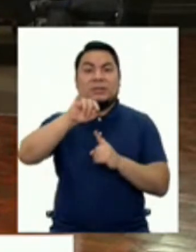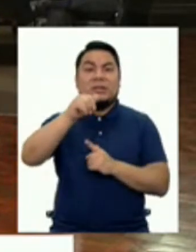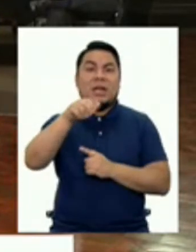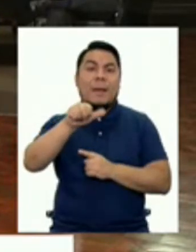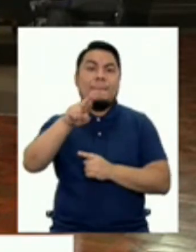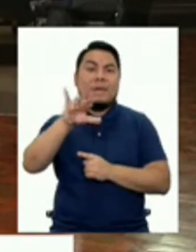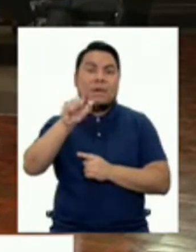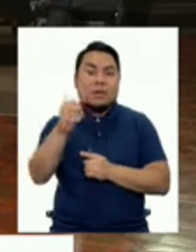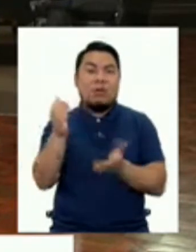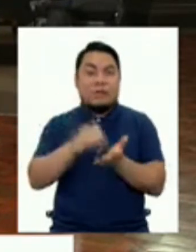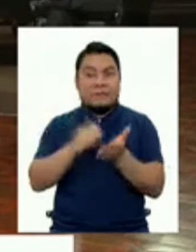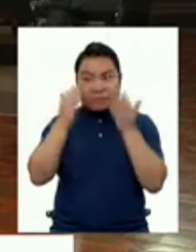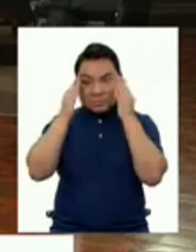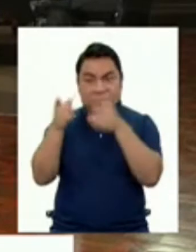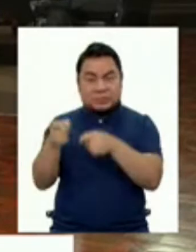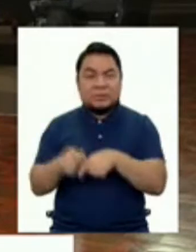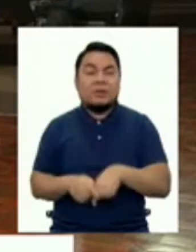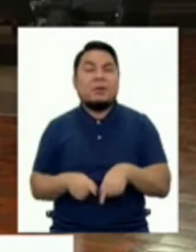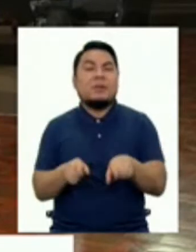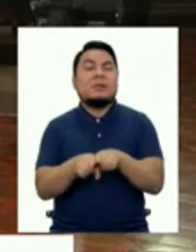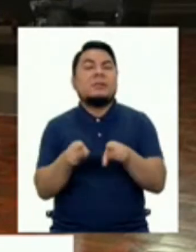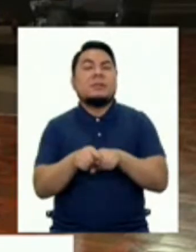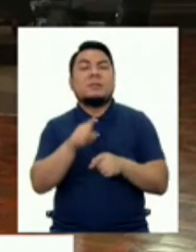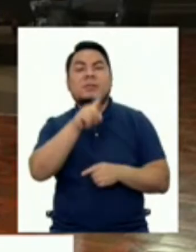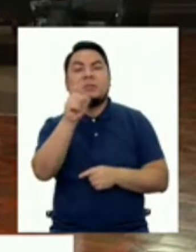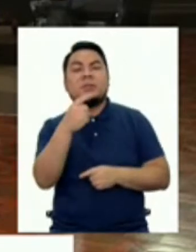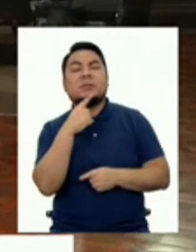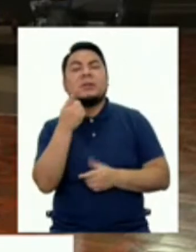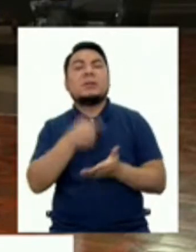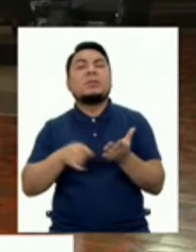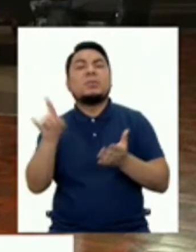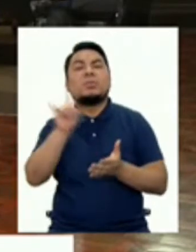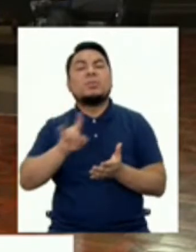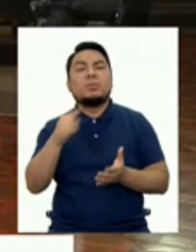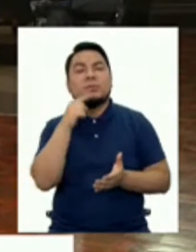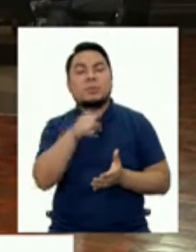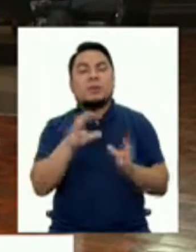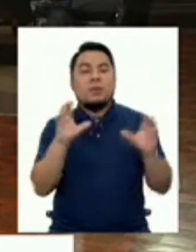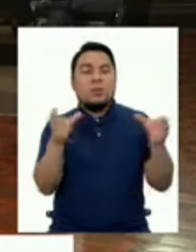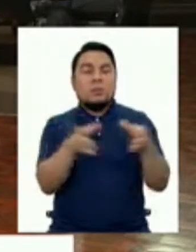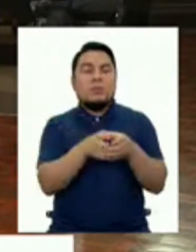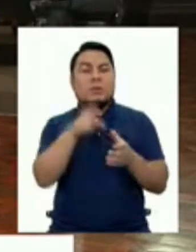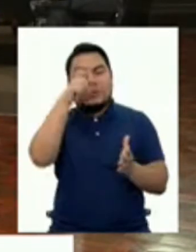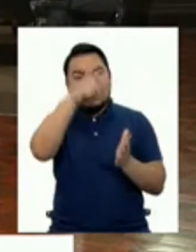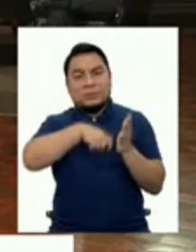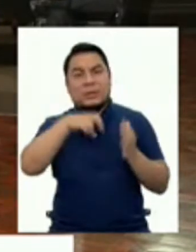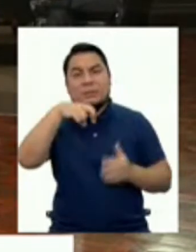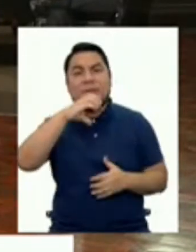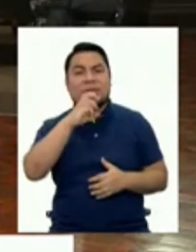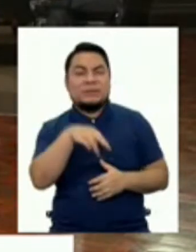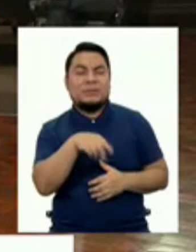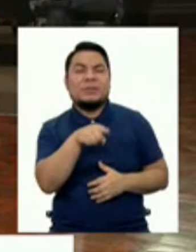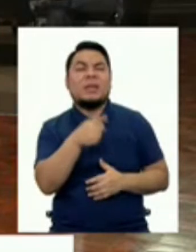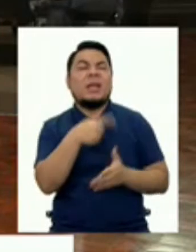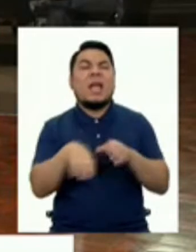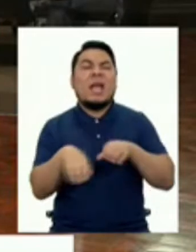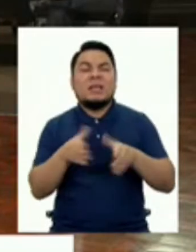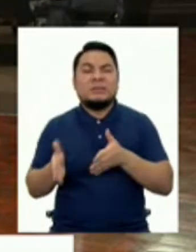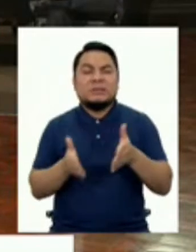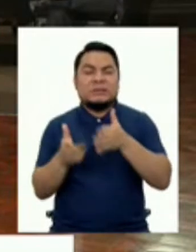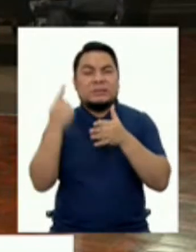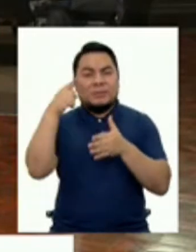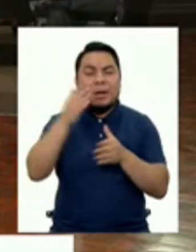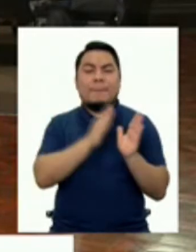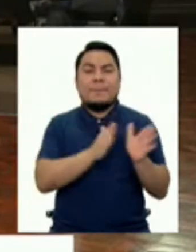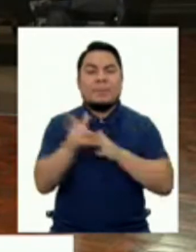sobre la mesa? En paralelo, ¿qué uso se le dará al informe de la Comisión Minera de la PCM y qué medidas prepara el